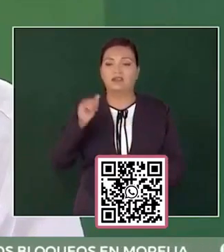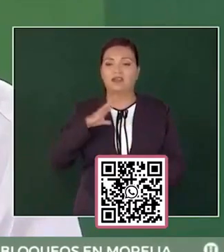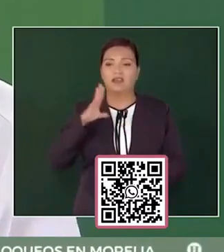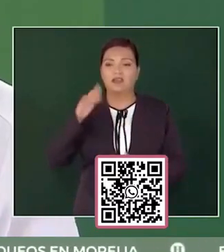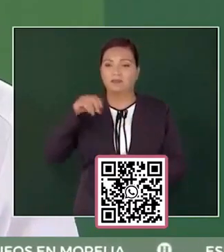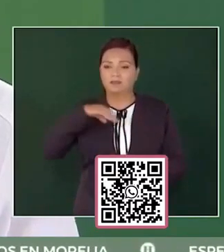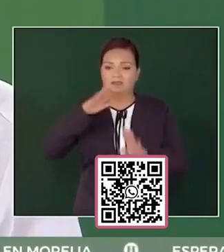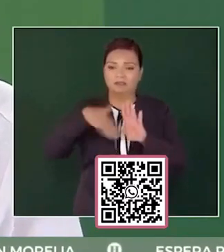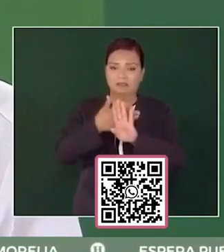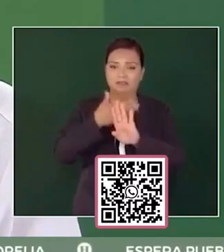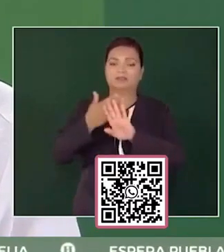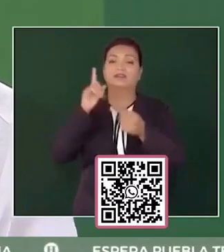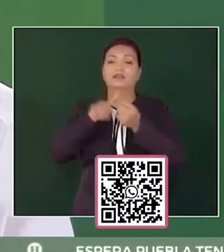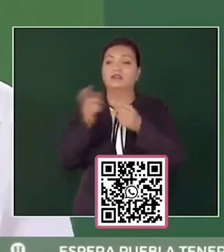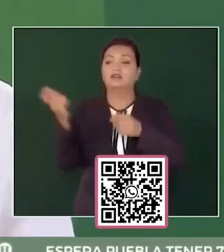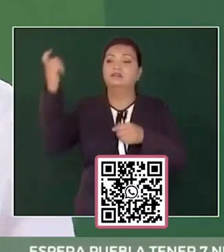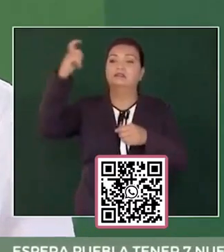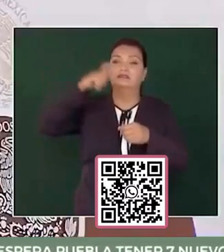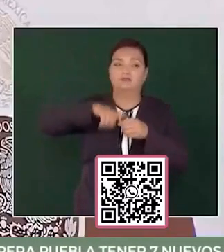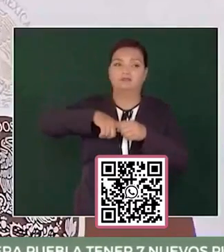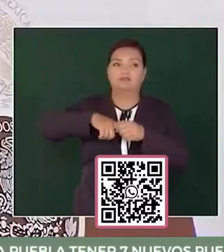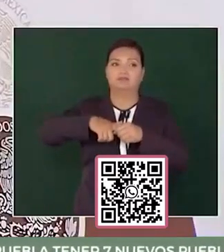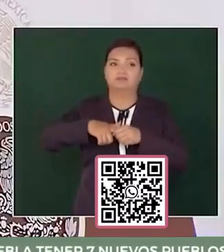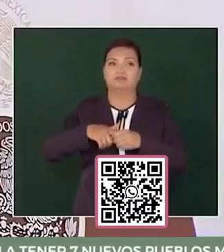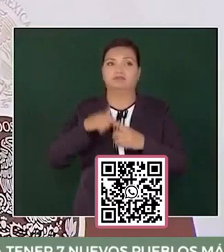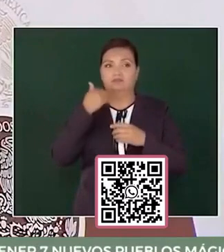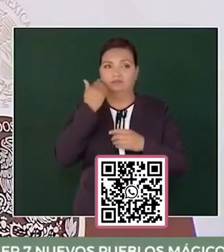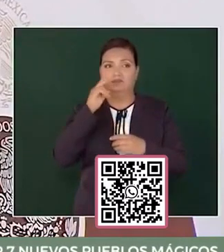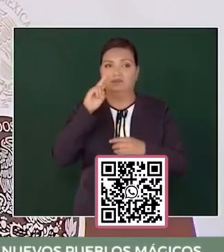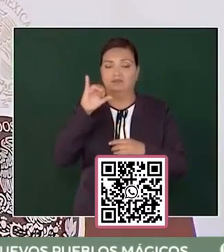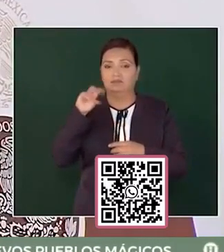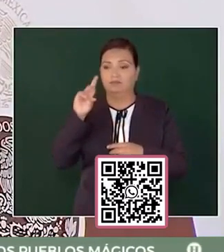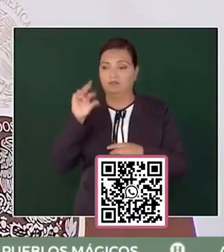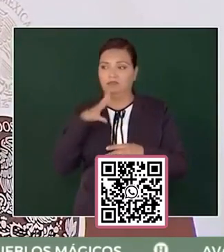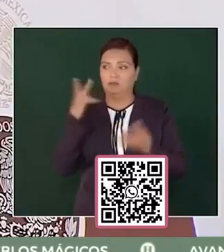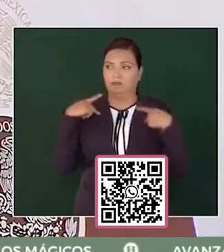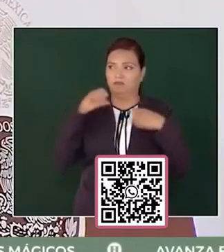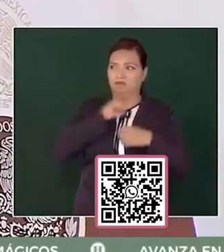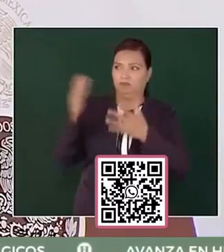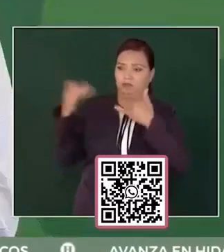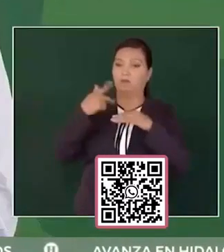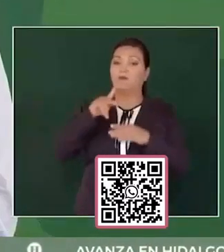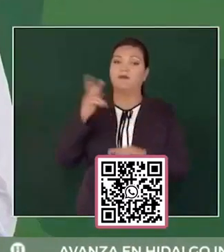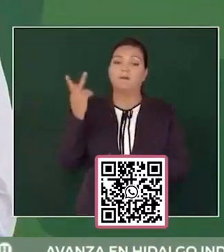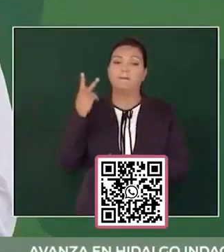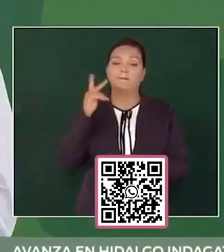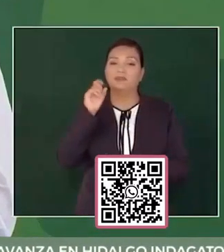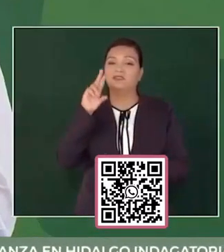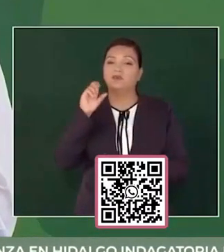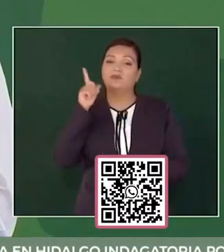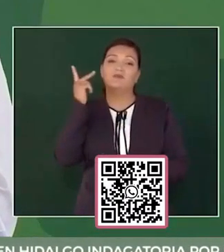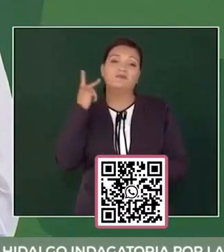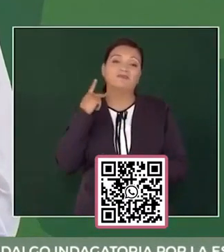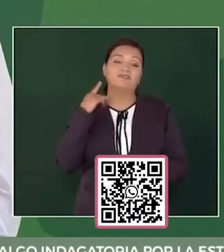el impacto que tiene en las propias comunidades, si ya hicieron las consultas o no a los